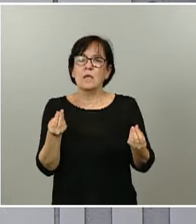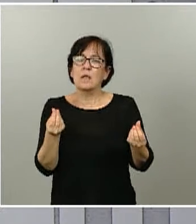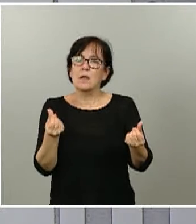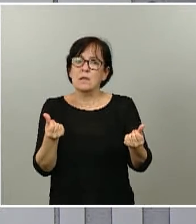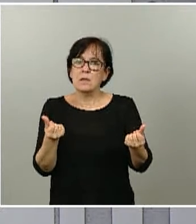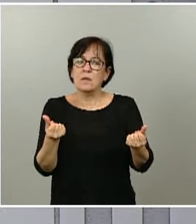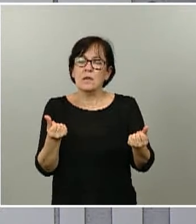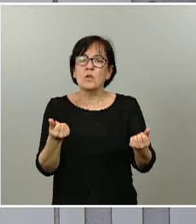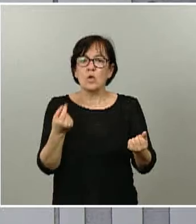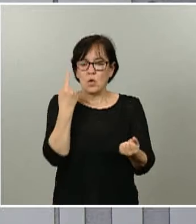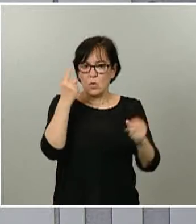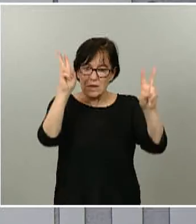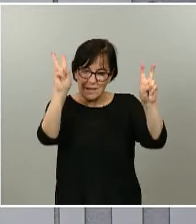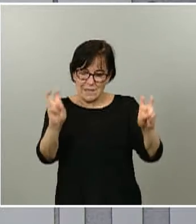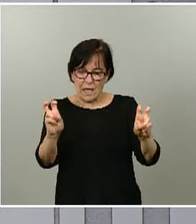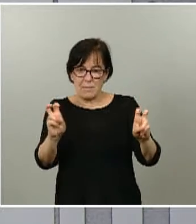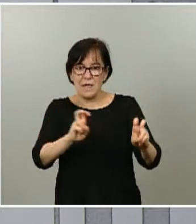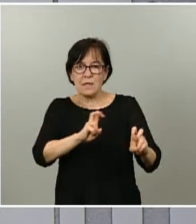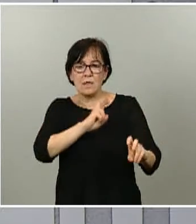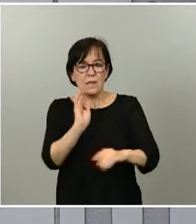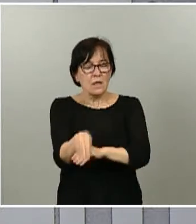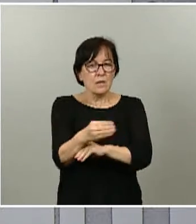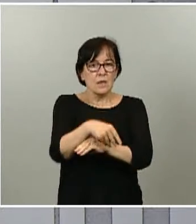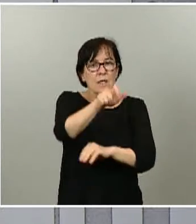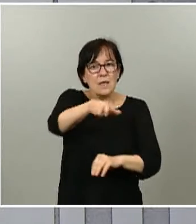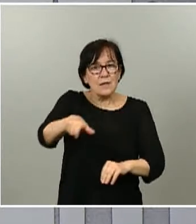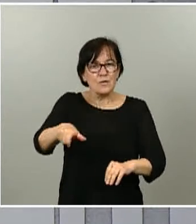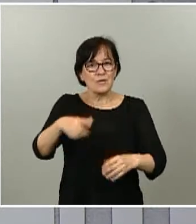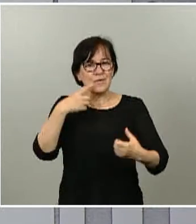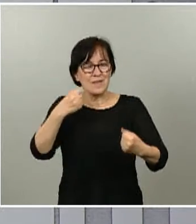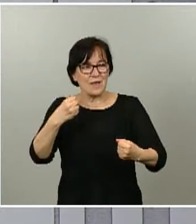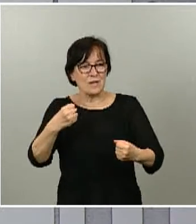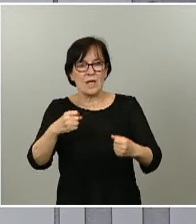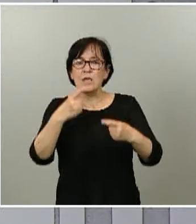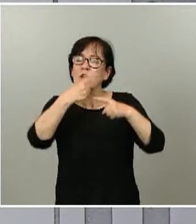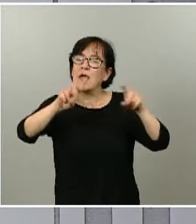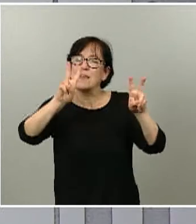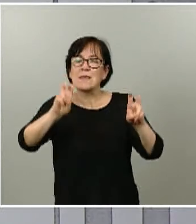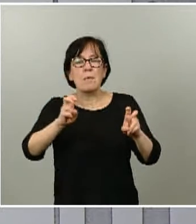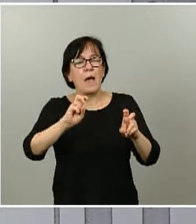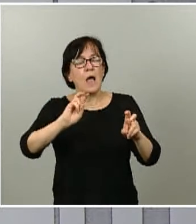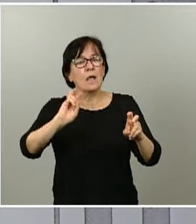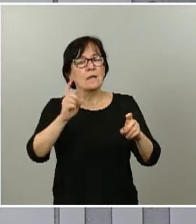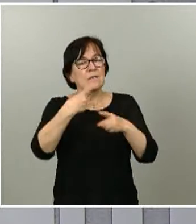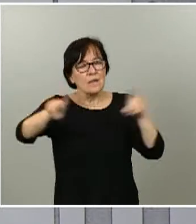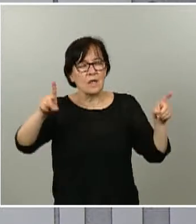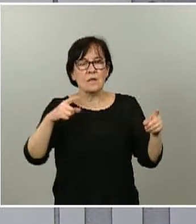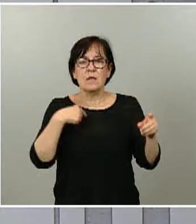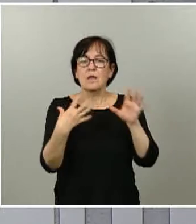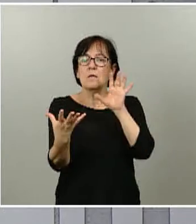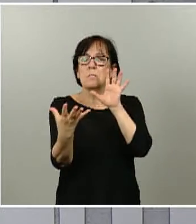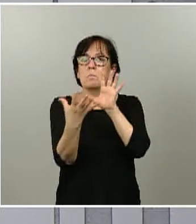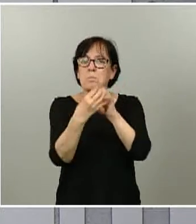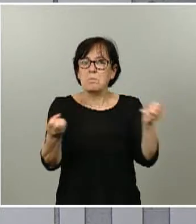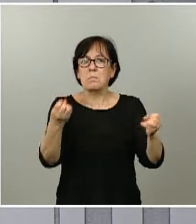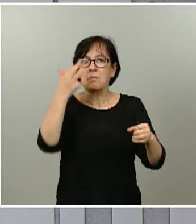una cuestión es preservar la salud de los ciudadanos y otra cuestión distinta es tener sintonía con formaciones políticas